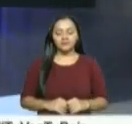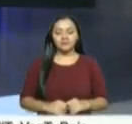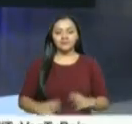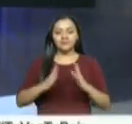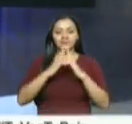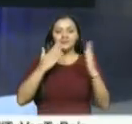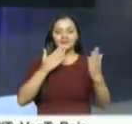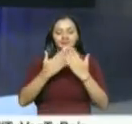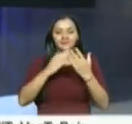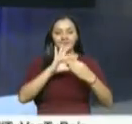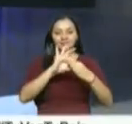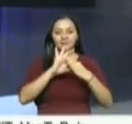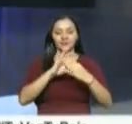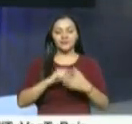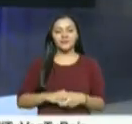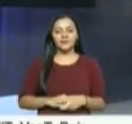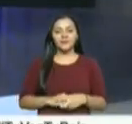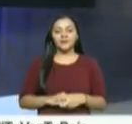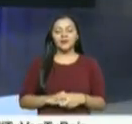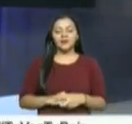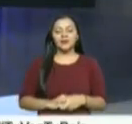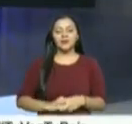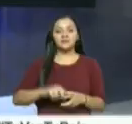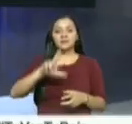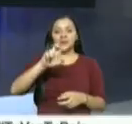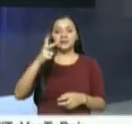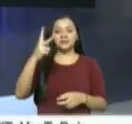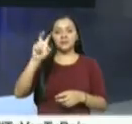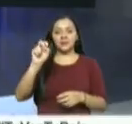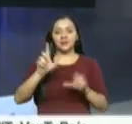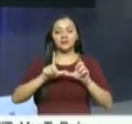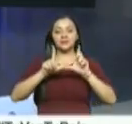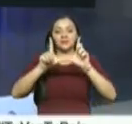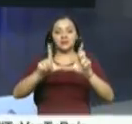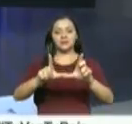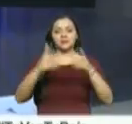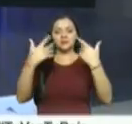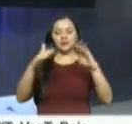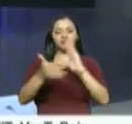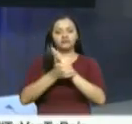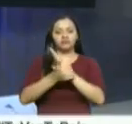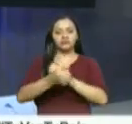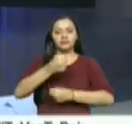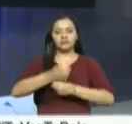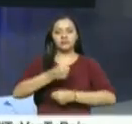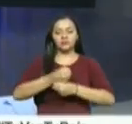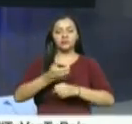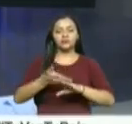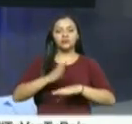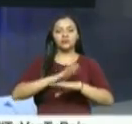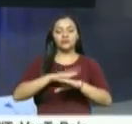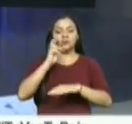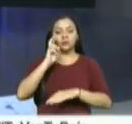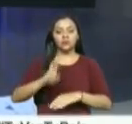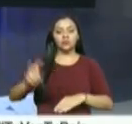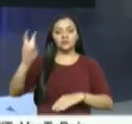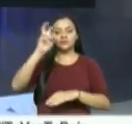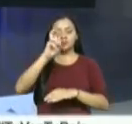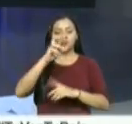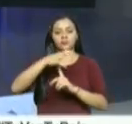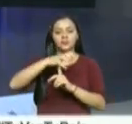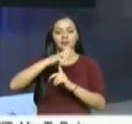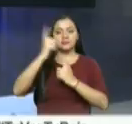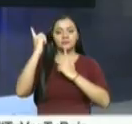Muchísimas gracias, Carolina. 320 certificaciones por competencias laborales en el perfil Operaciones Turísticas